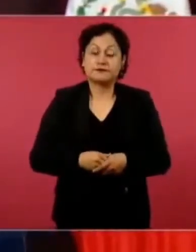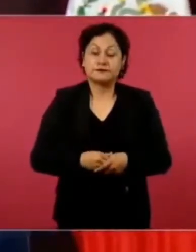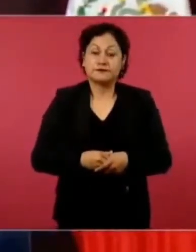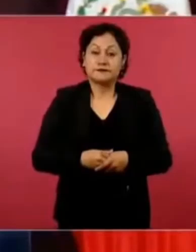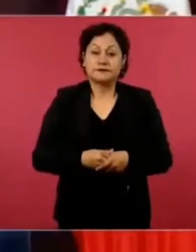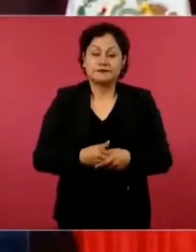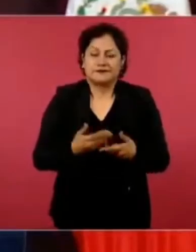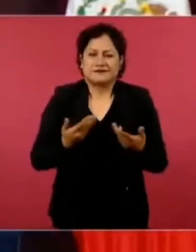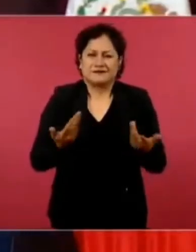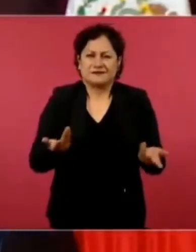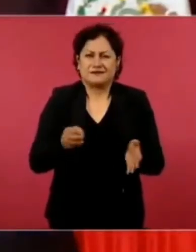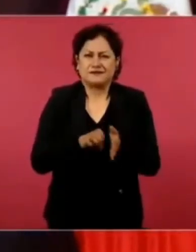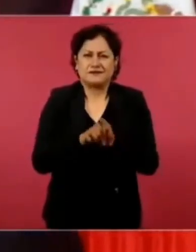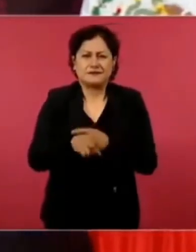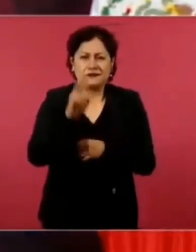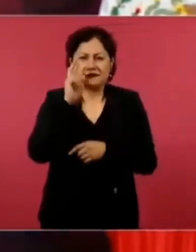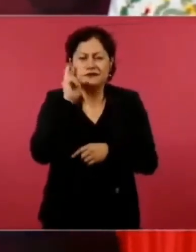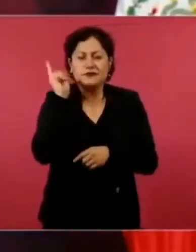serio puede ser